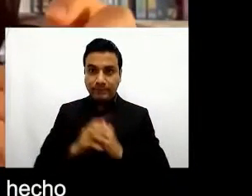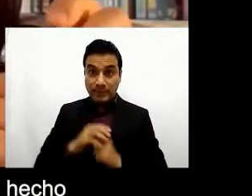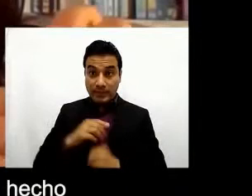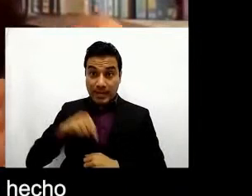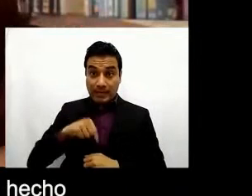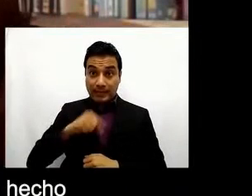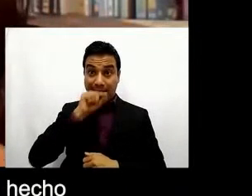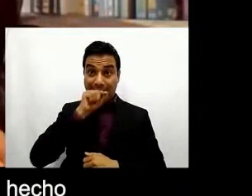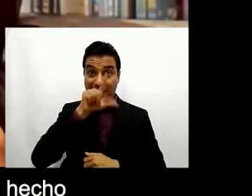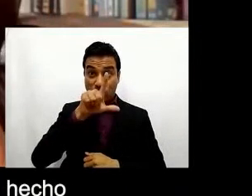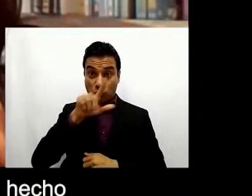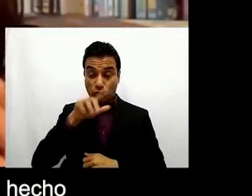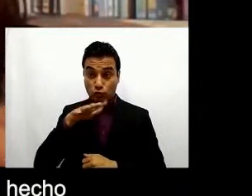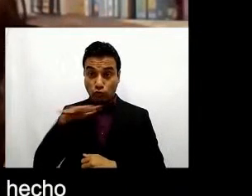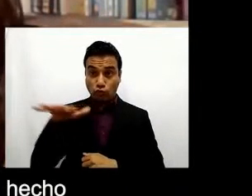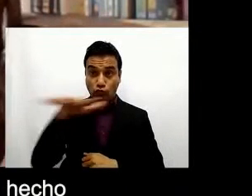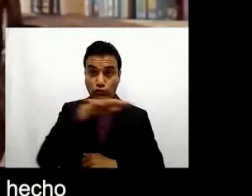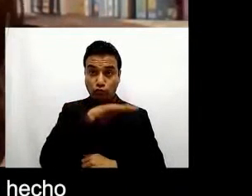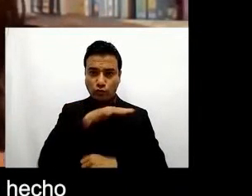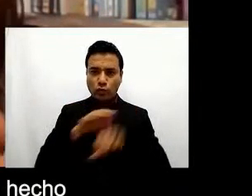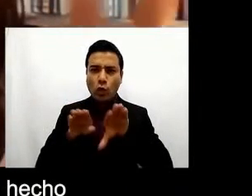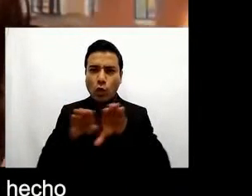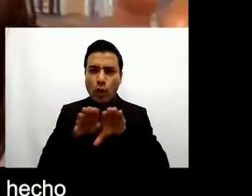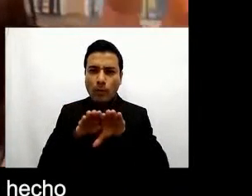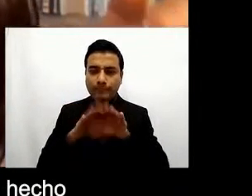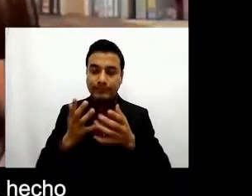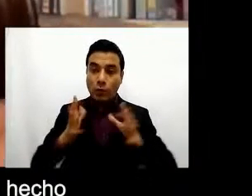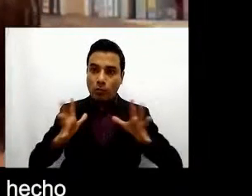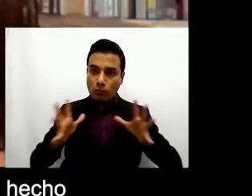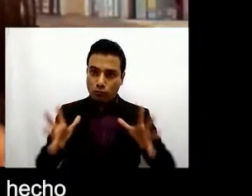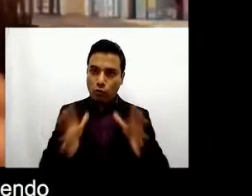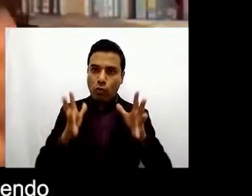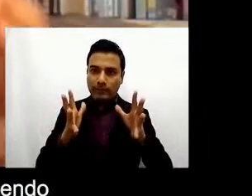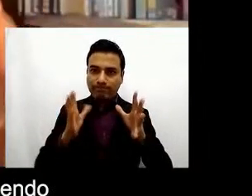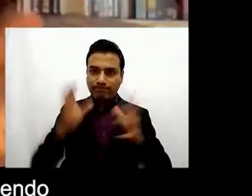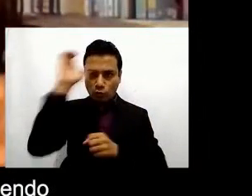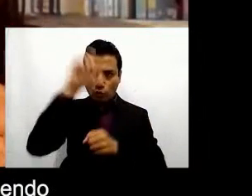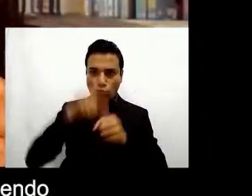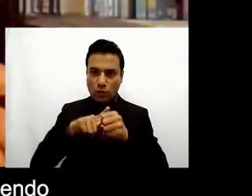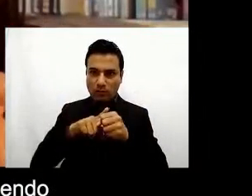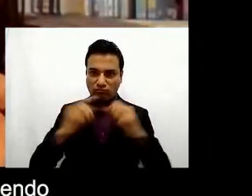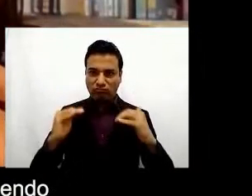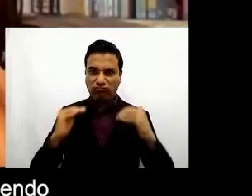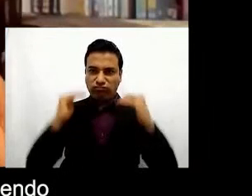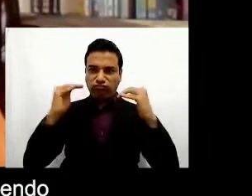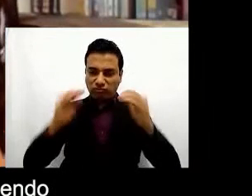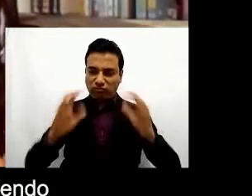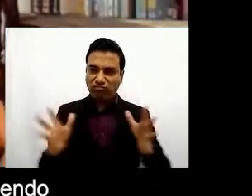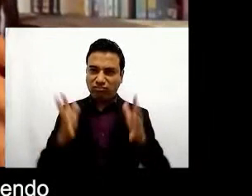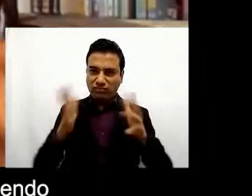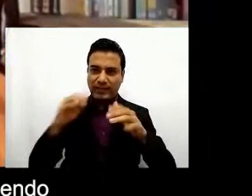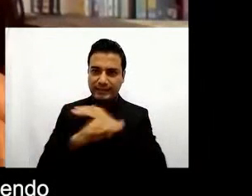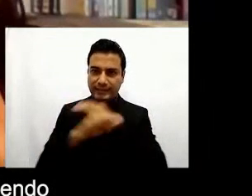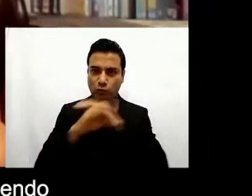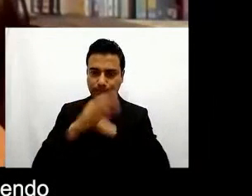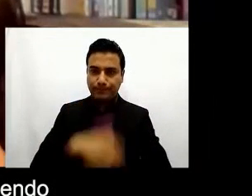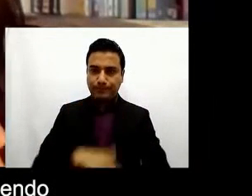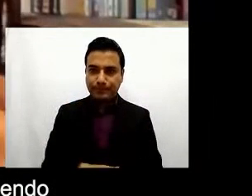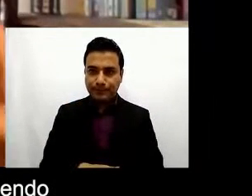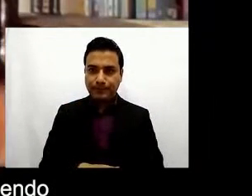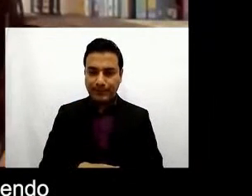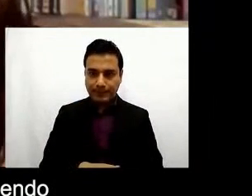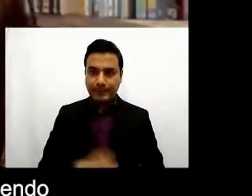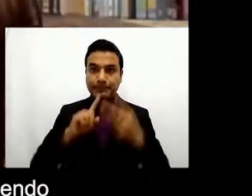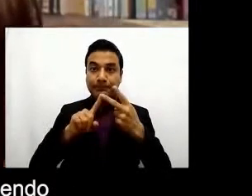estado lo que ha hecho es promover el acceso a la alta cultura, el de la privatización